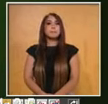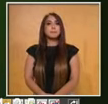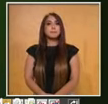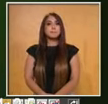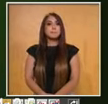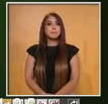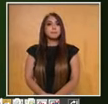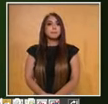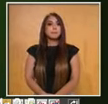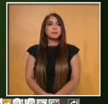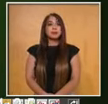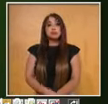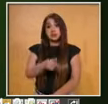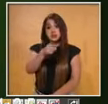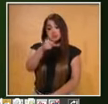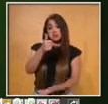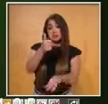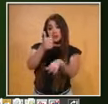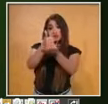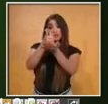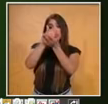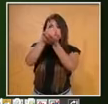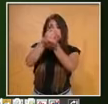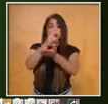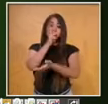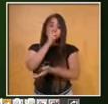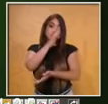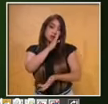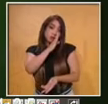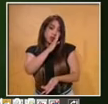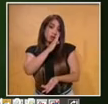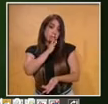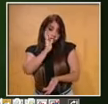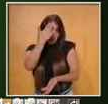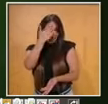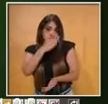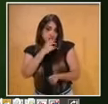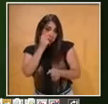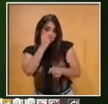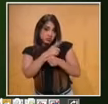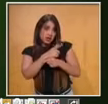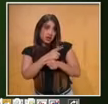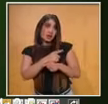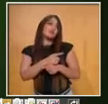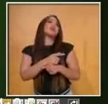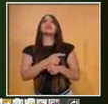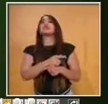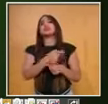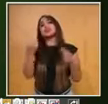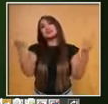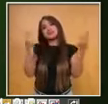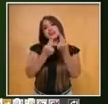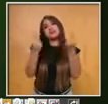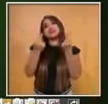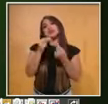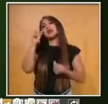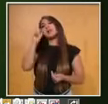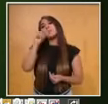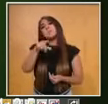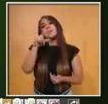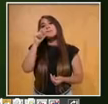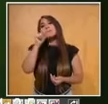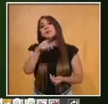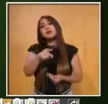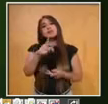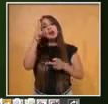Si te está ayudando papi o mami, yo creo que ya se dieron cuenta. Porque ocupan el mismo espacio o la